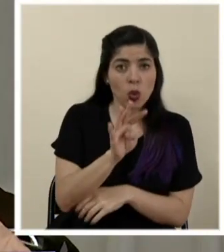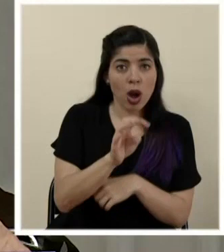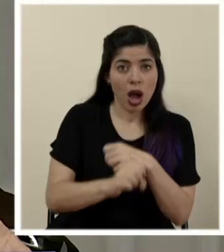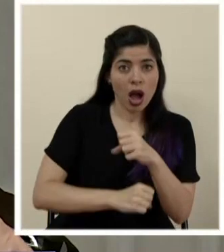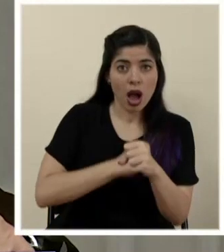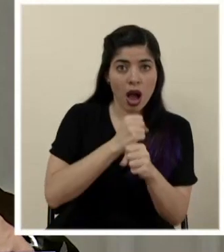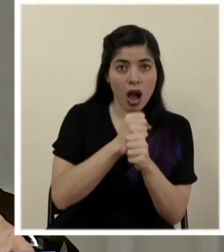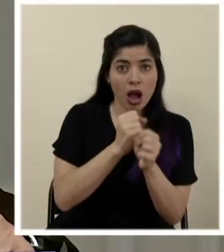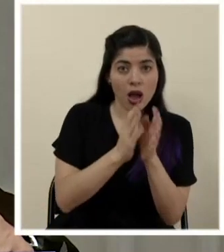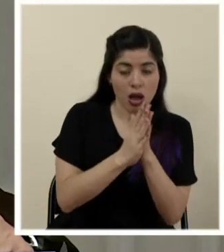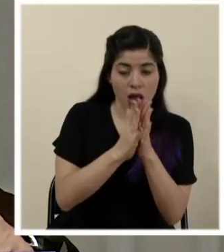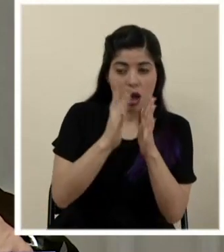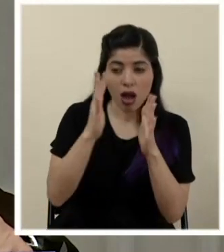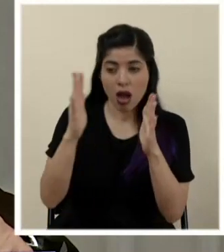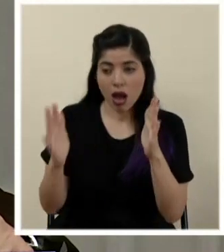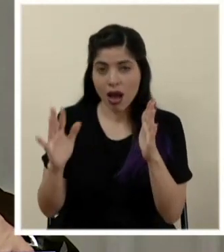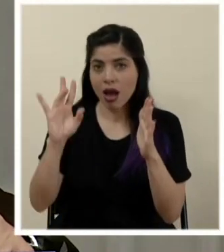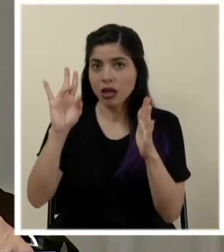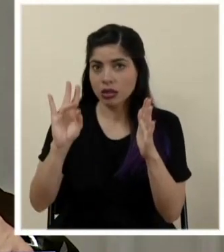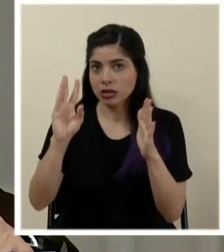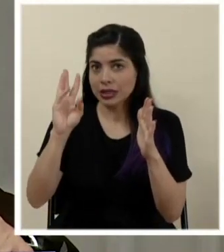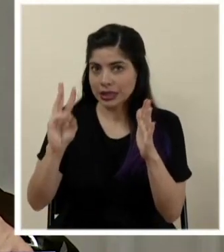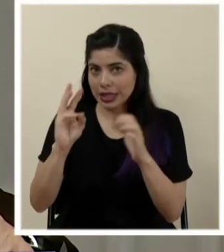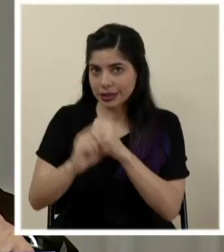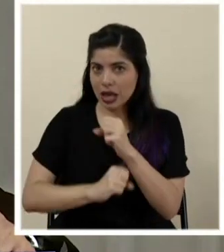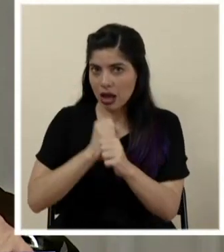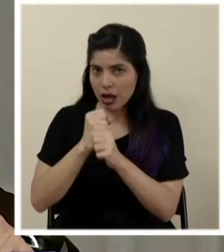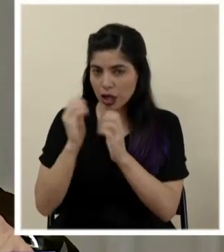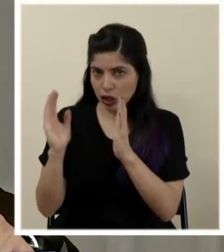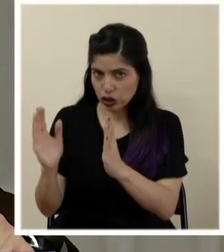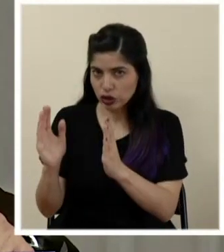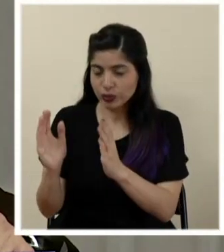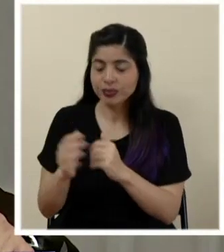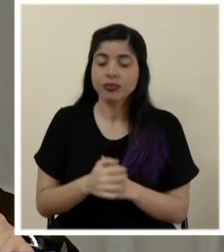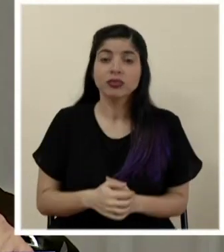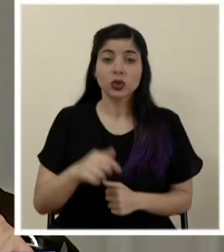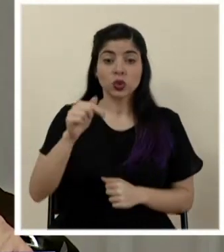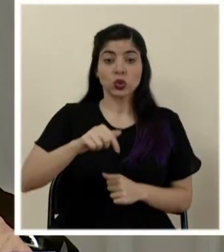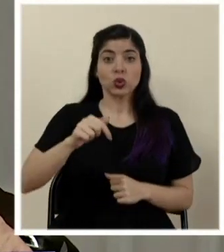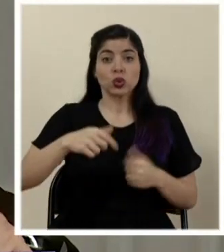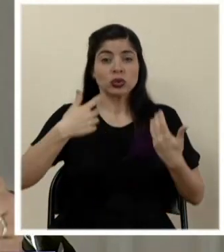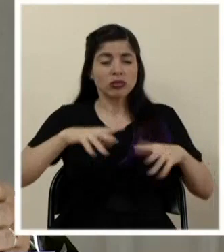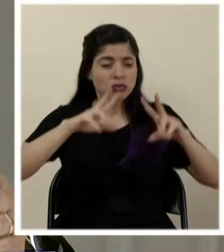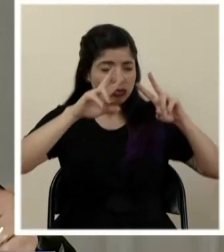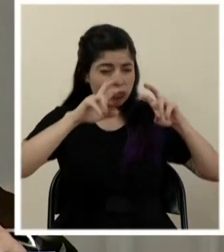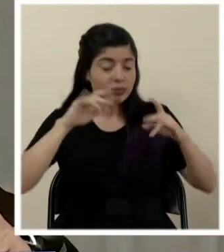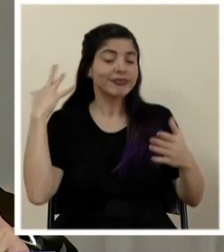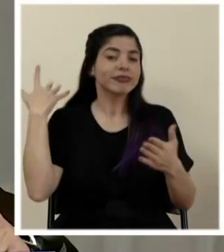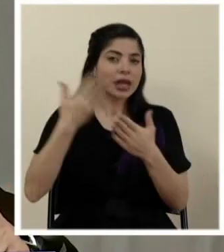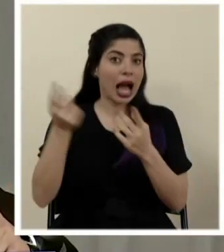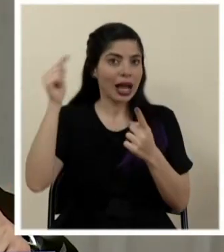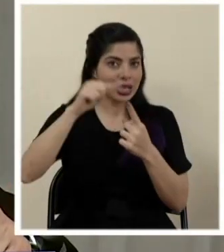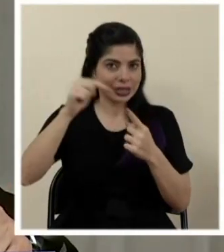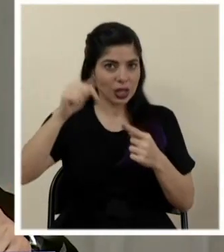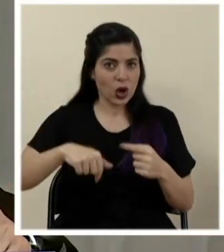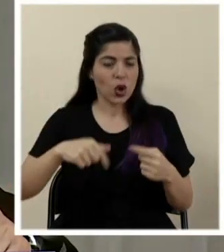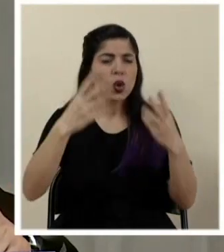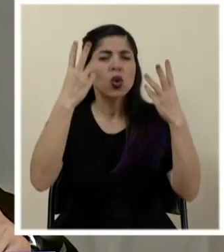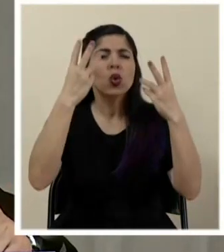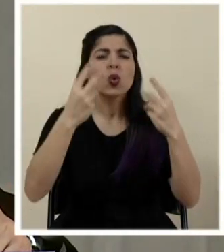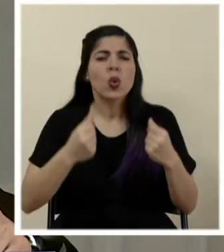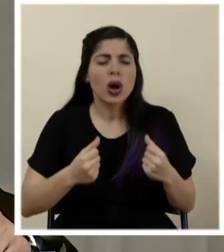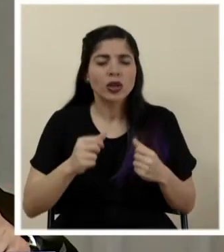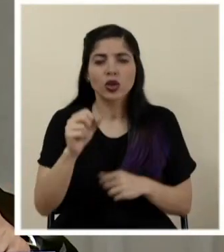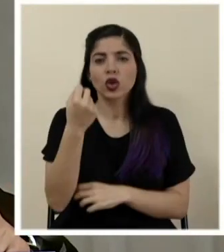44 hasta los 76 años. Hoy se han procesado un total, al día de hoy, perdón, se han procesado un total